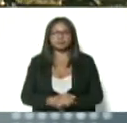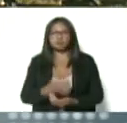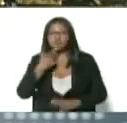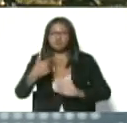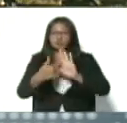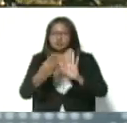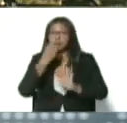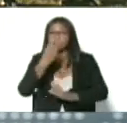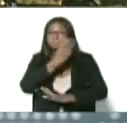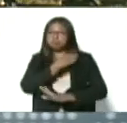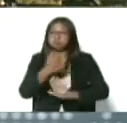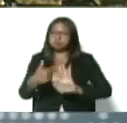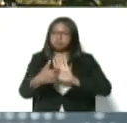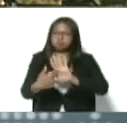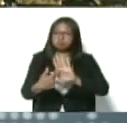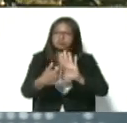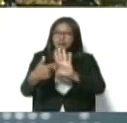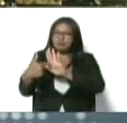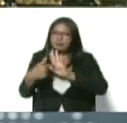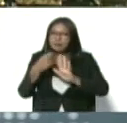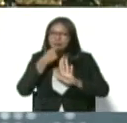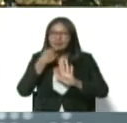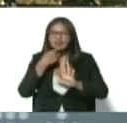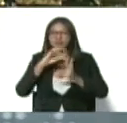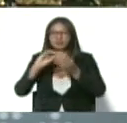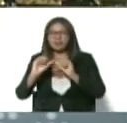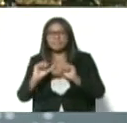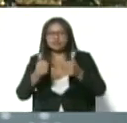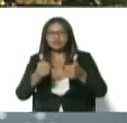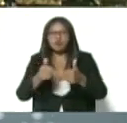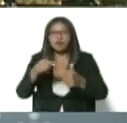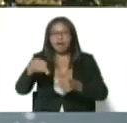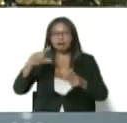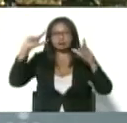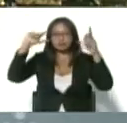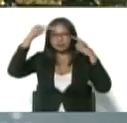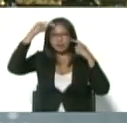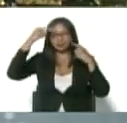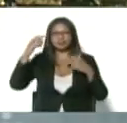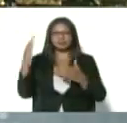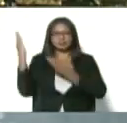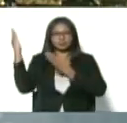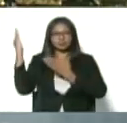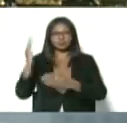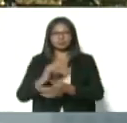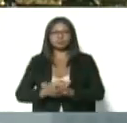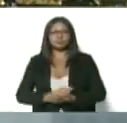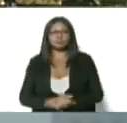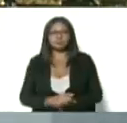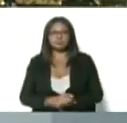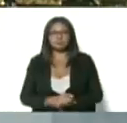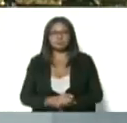esta belleza que es obra de nuestro comandante hugo rafael chávez frías adelante